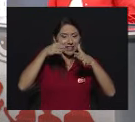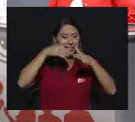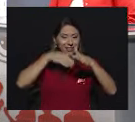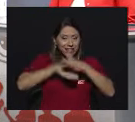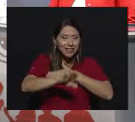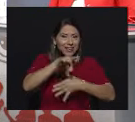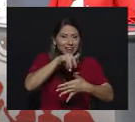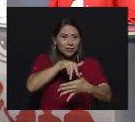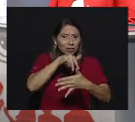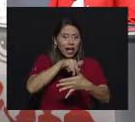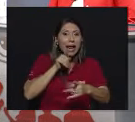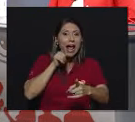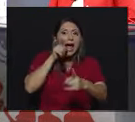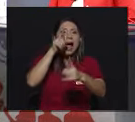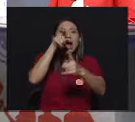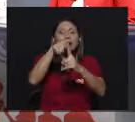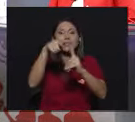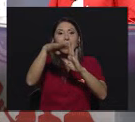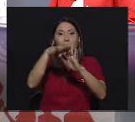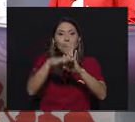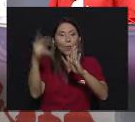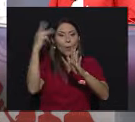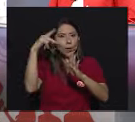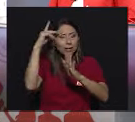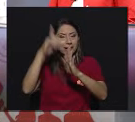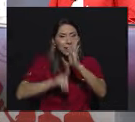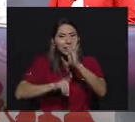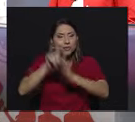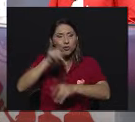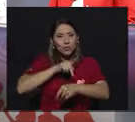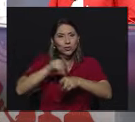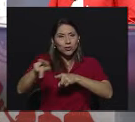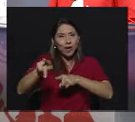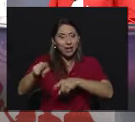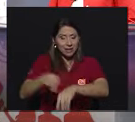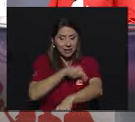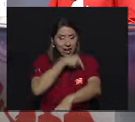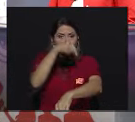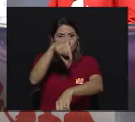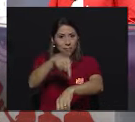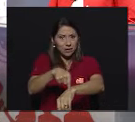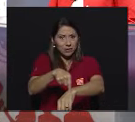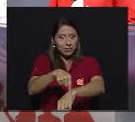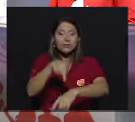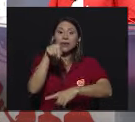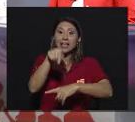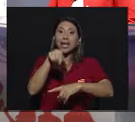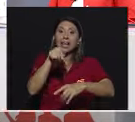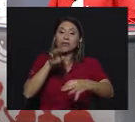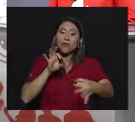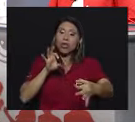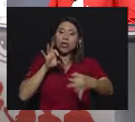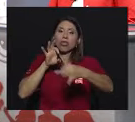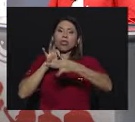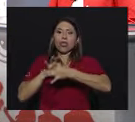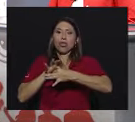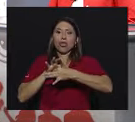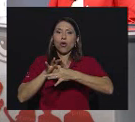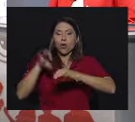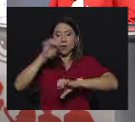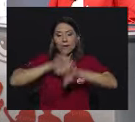docentes hasta el tema de una política de desarrollo profesional de largo plazo que tome como